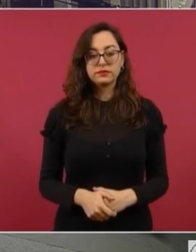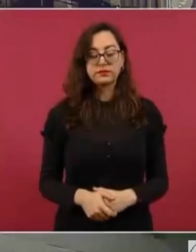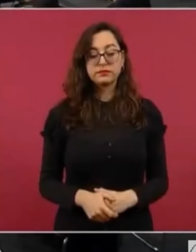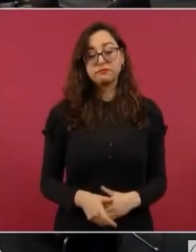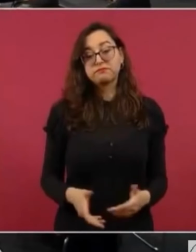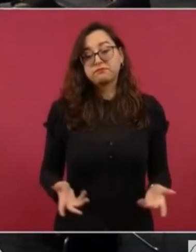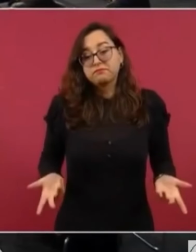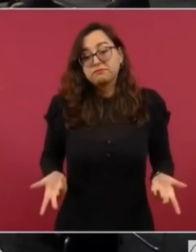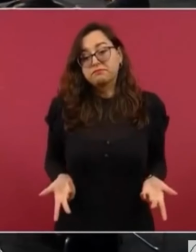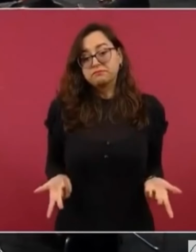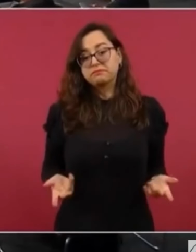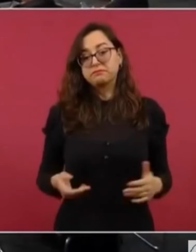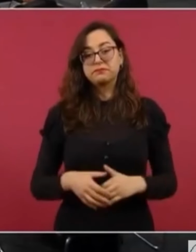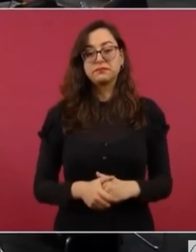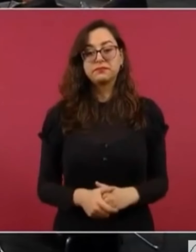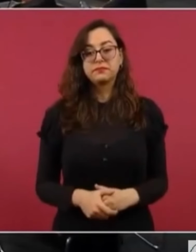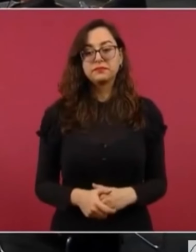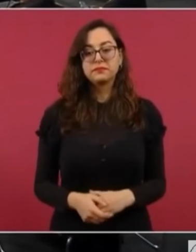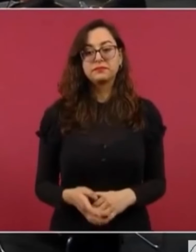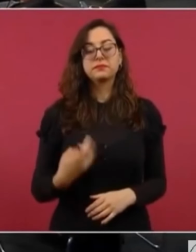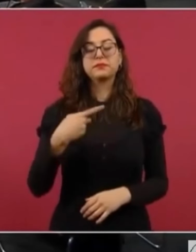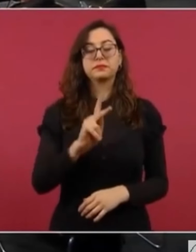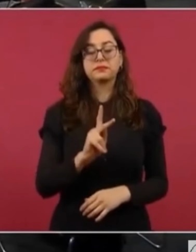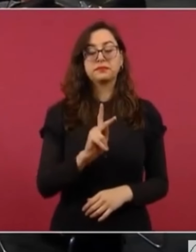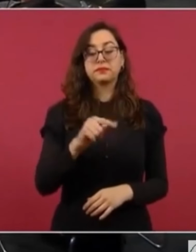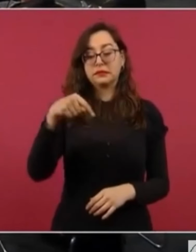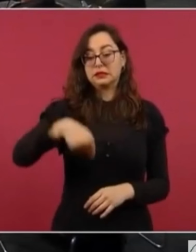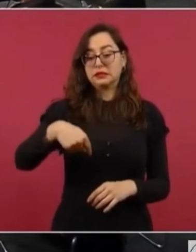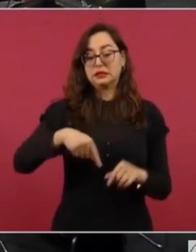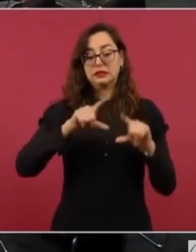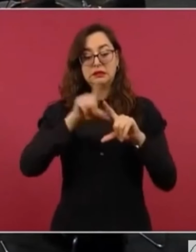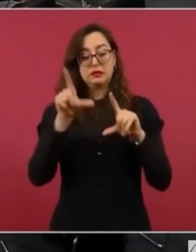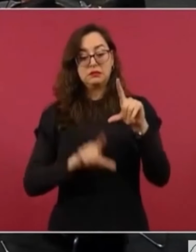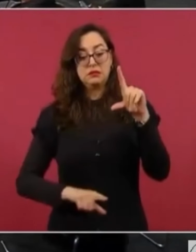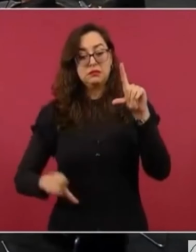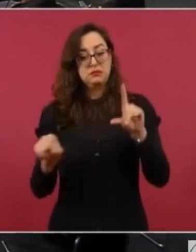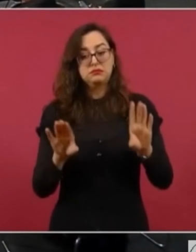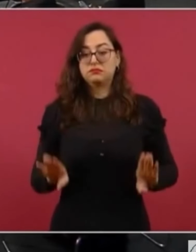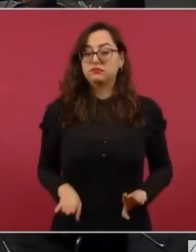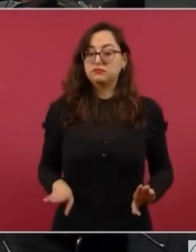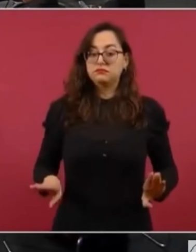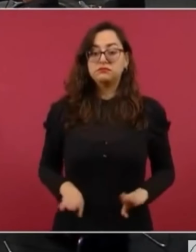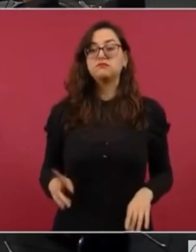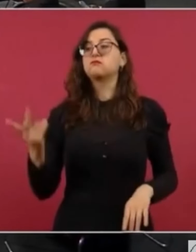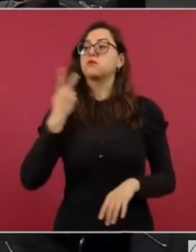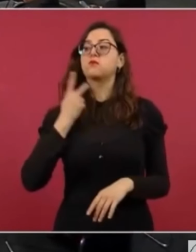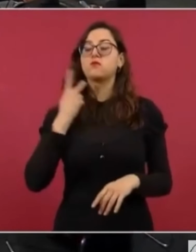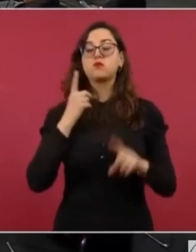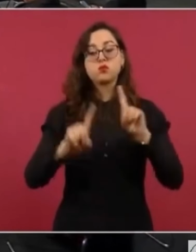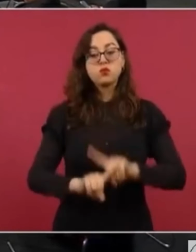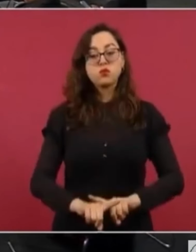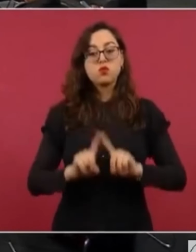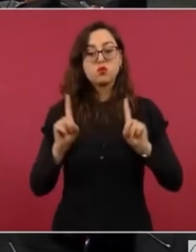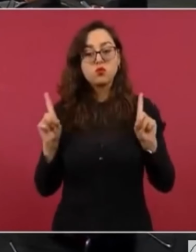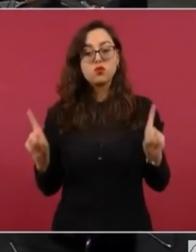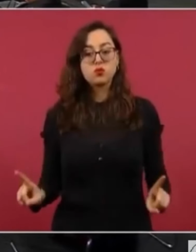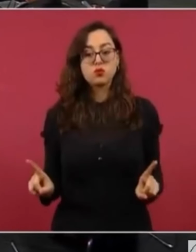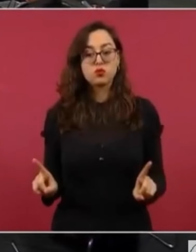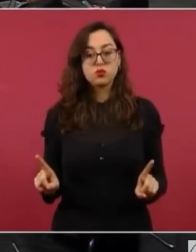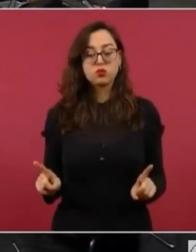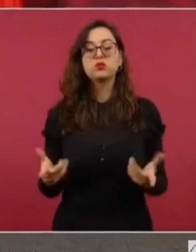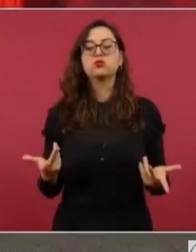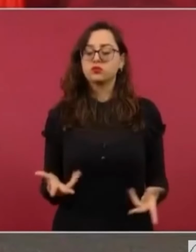Pero bueno, lo que está sucediendo en México es distinto y se están llevando a cabo